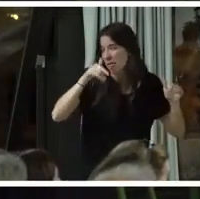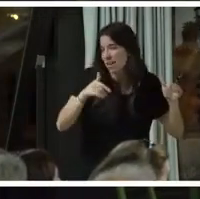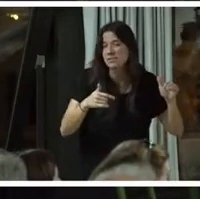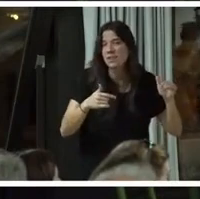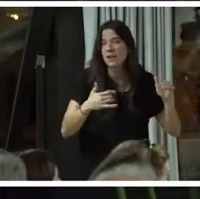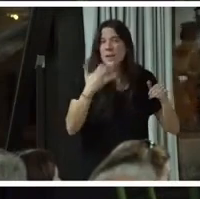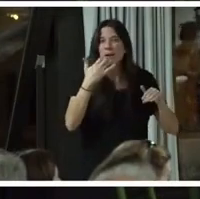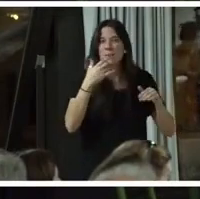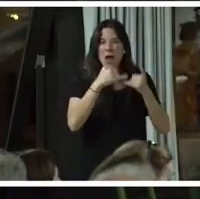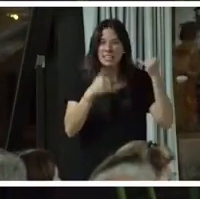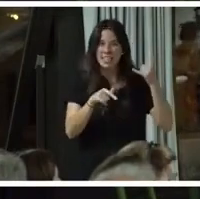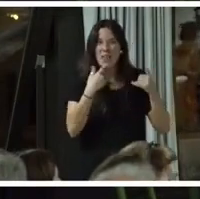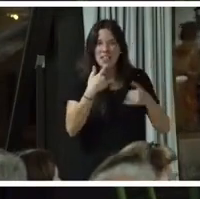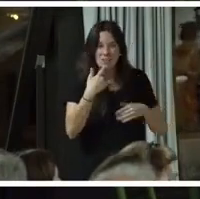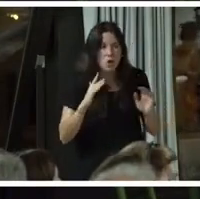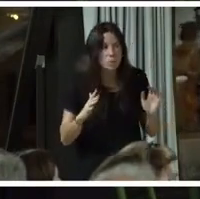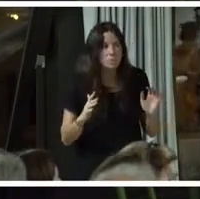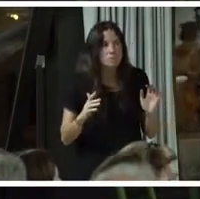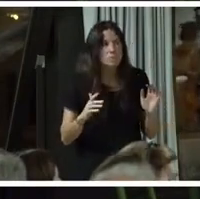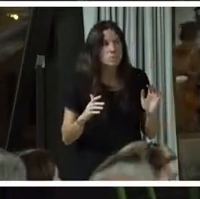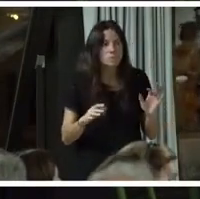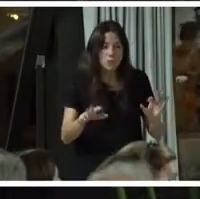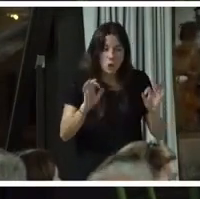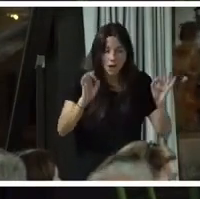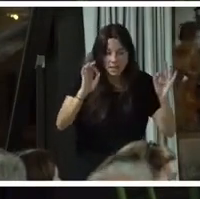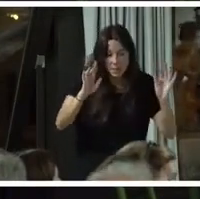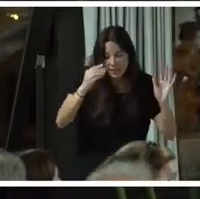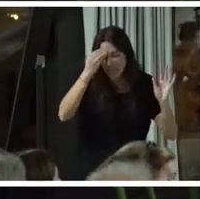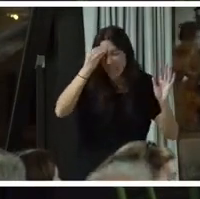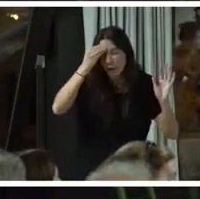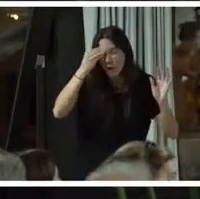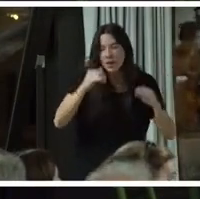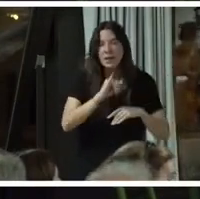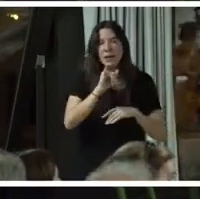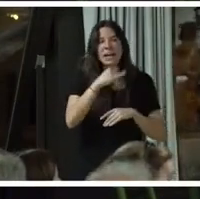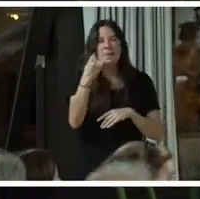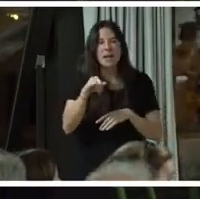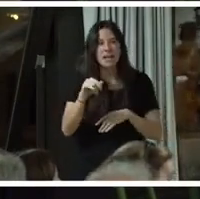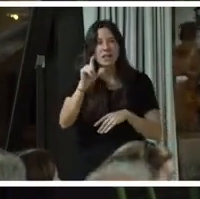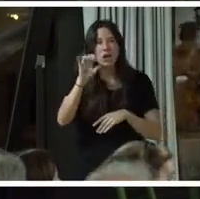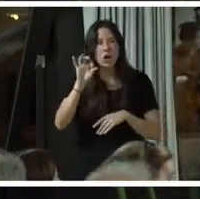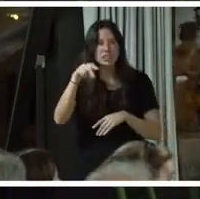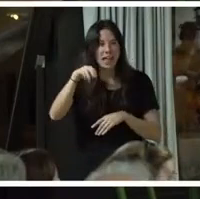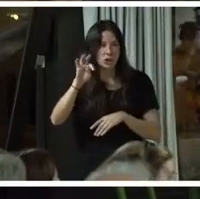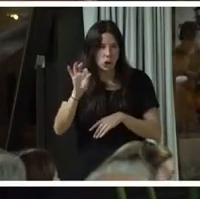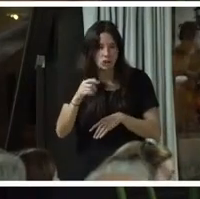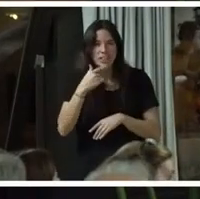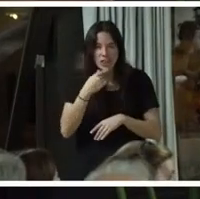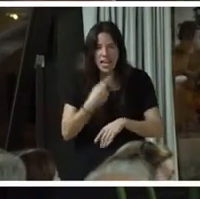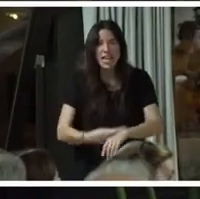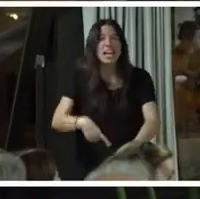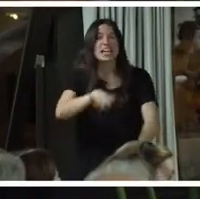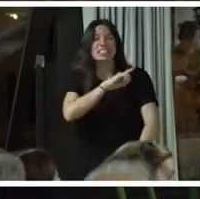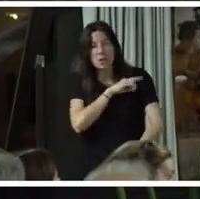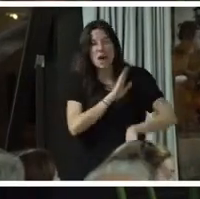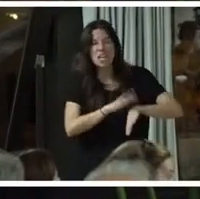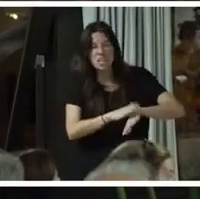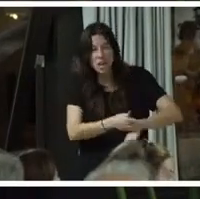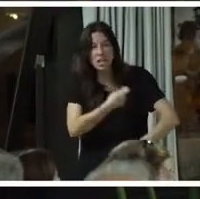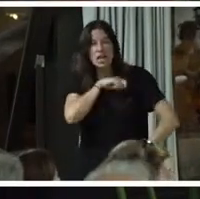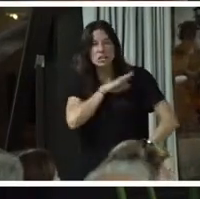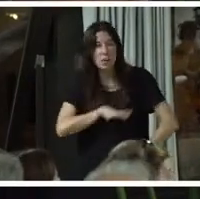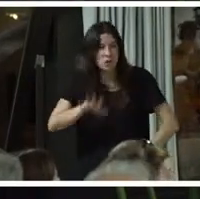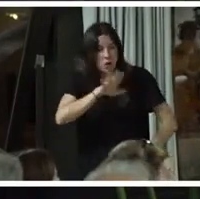esta crisis es la de concretamente creo que fue Jiménez los santos la extrema izquierda española